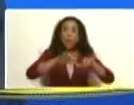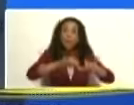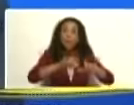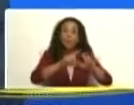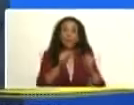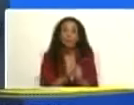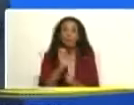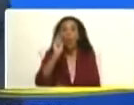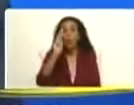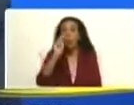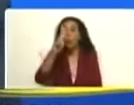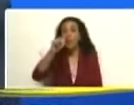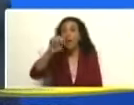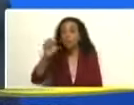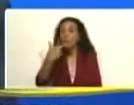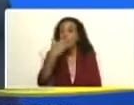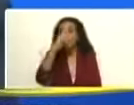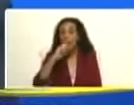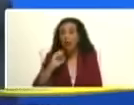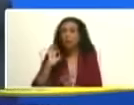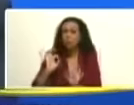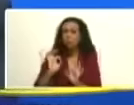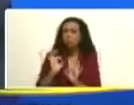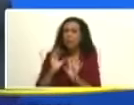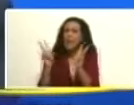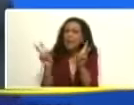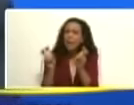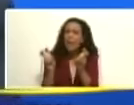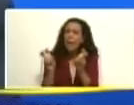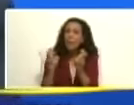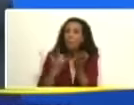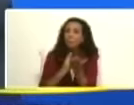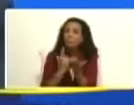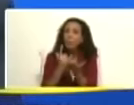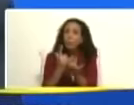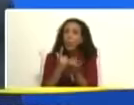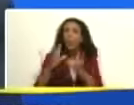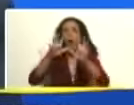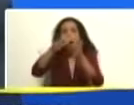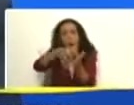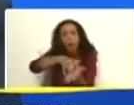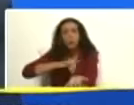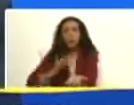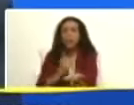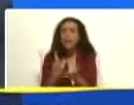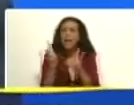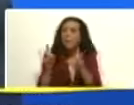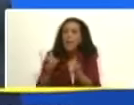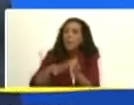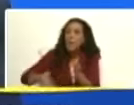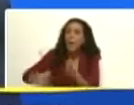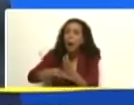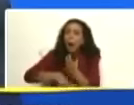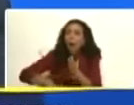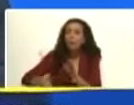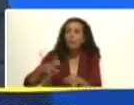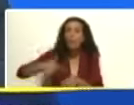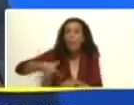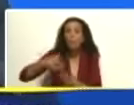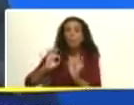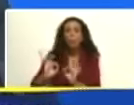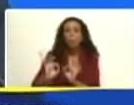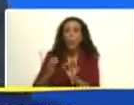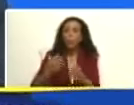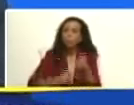UNASUR durante 3 años, él insistió siempre en el tema de la producción agrícola, de la base agrícola como